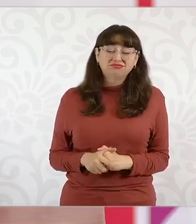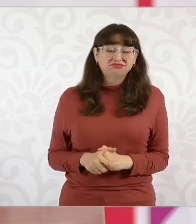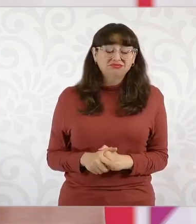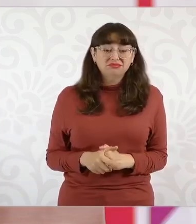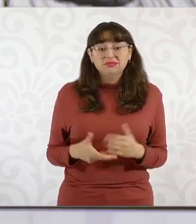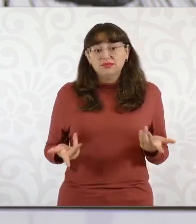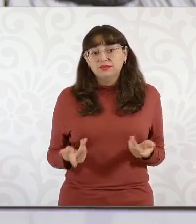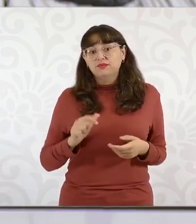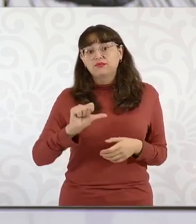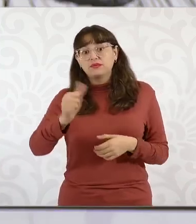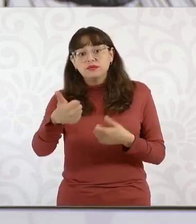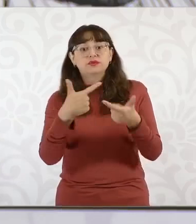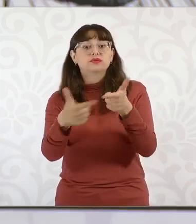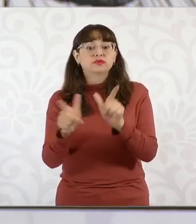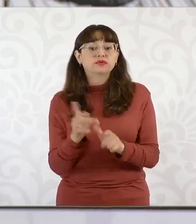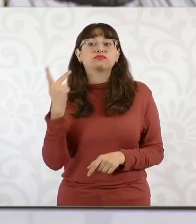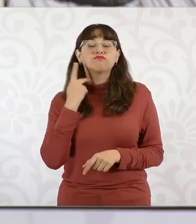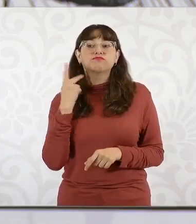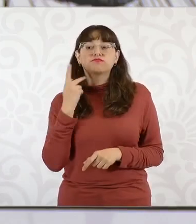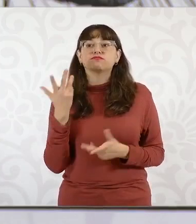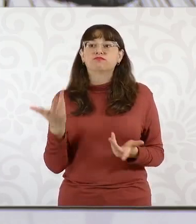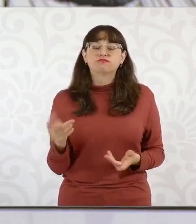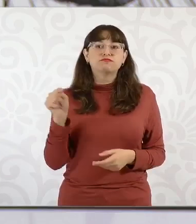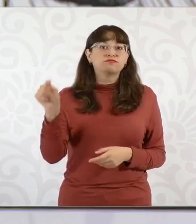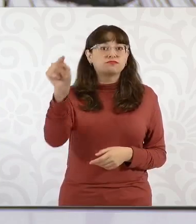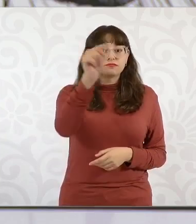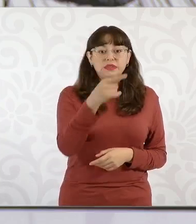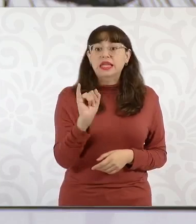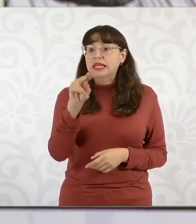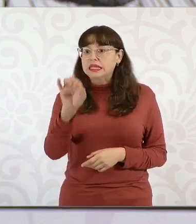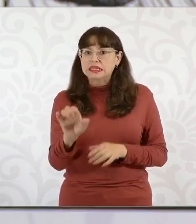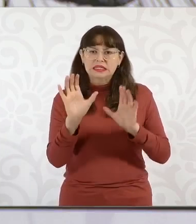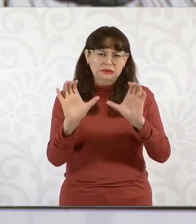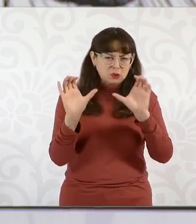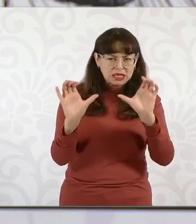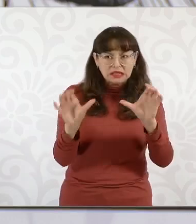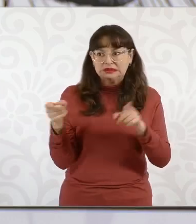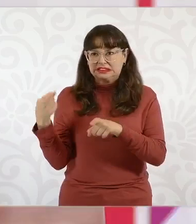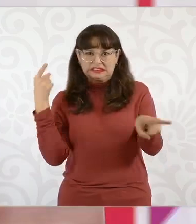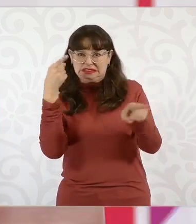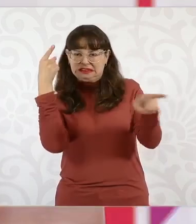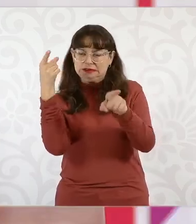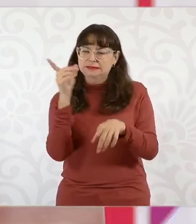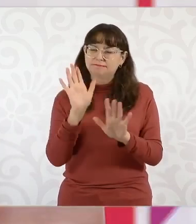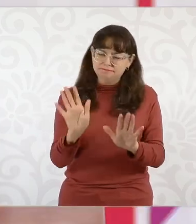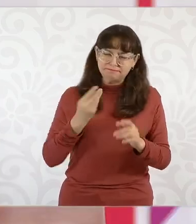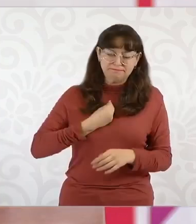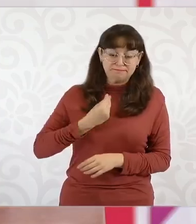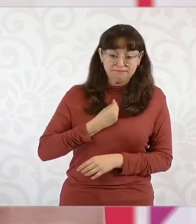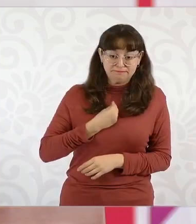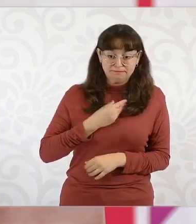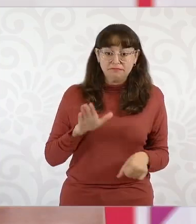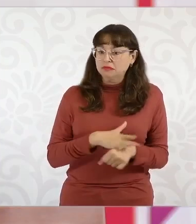a los demás partidos, a los miembros del INE, de todos lados, pues no caer en provocaciones, porque pues se